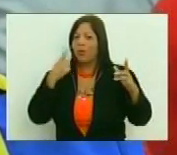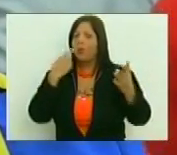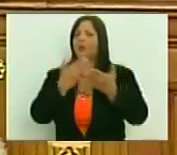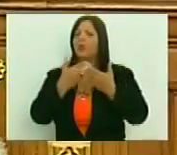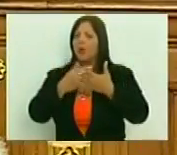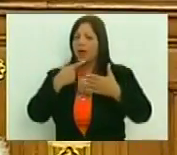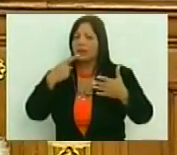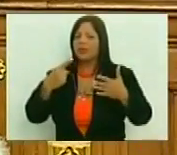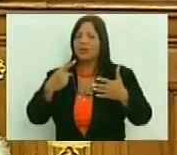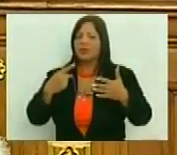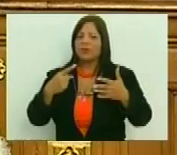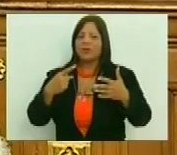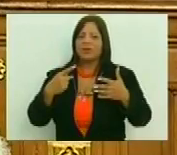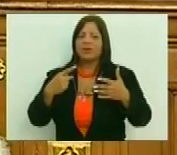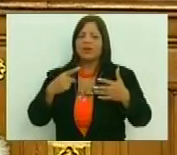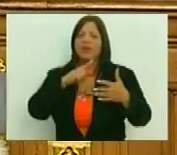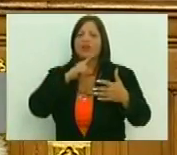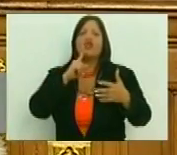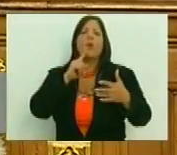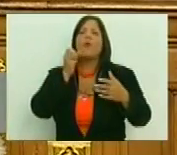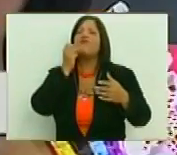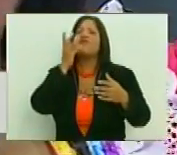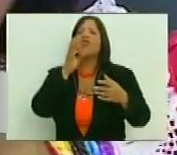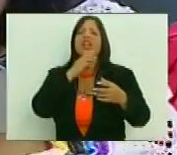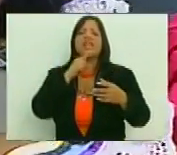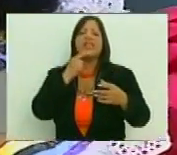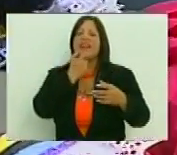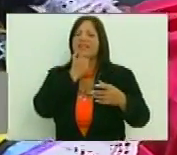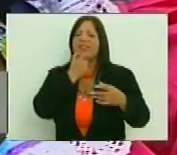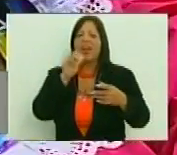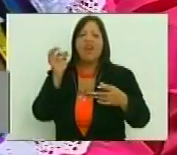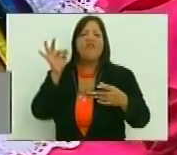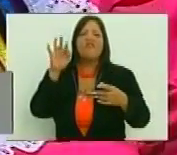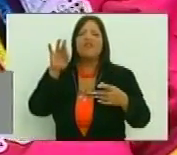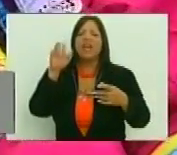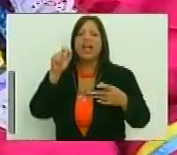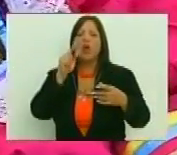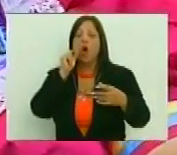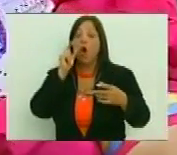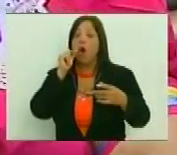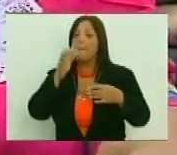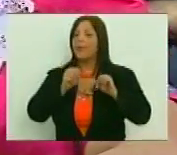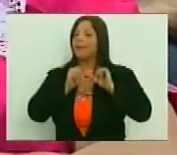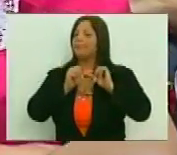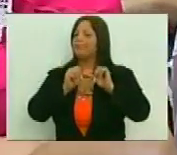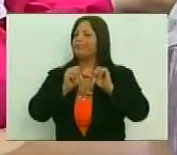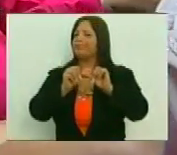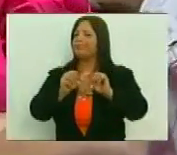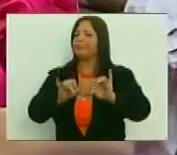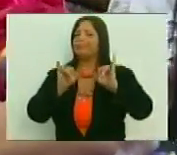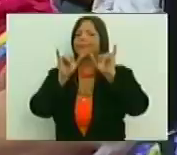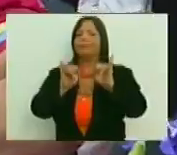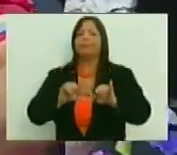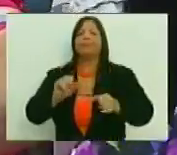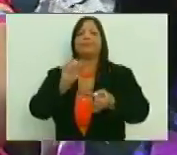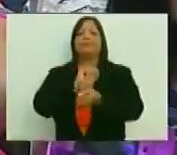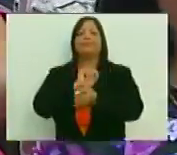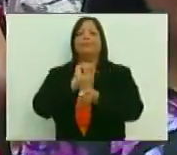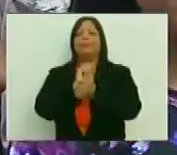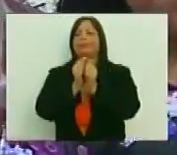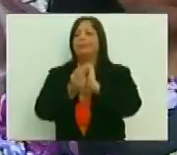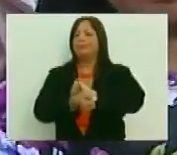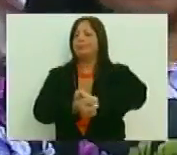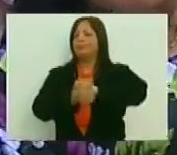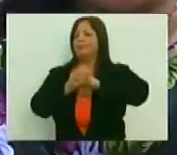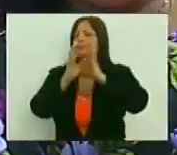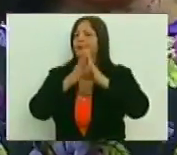sentenció, es Friedrich Schiller: el hombre eternamente encadenado a un pequeño fragmento del